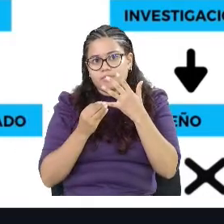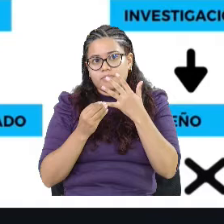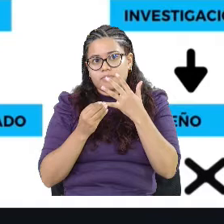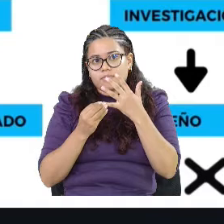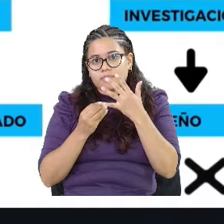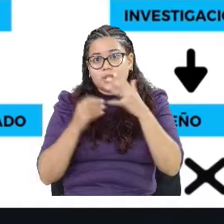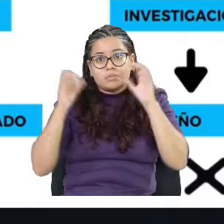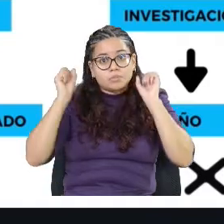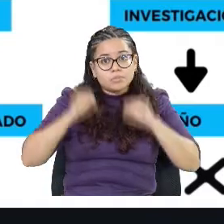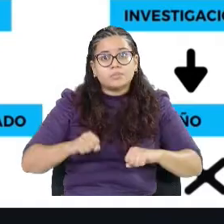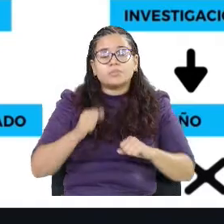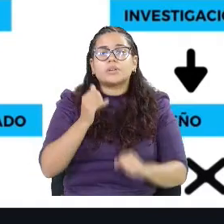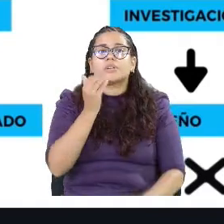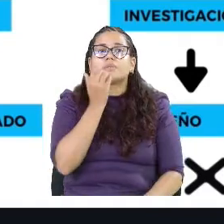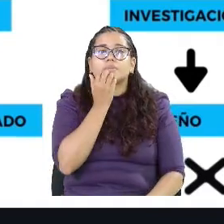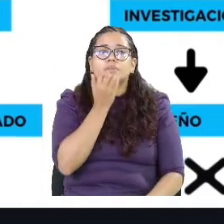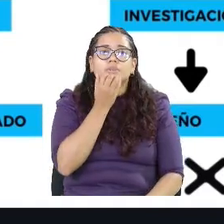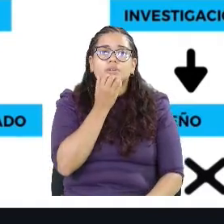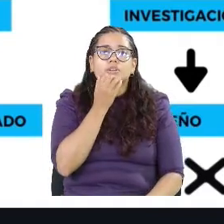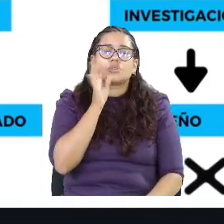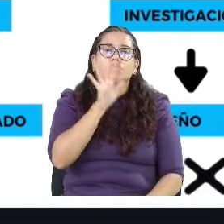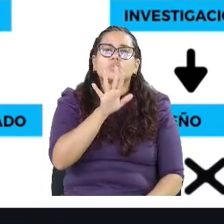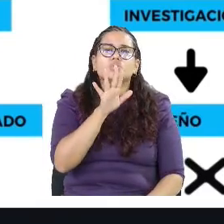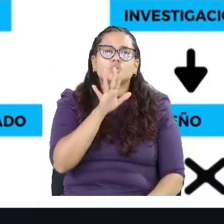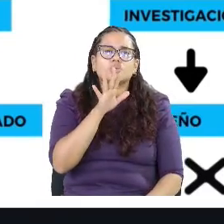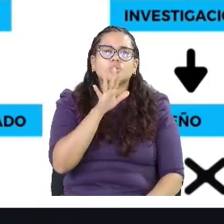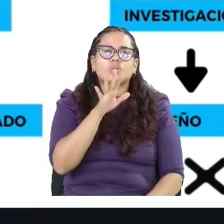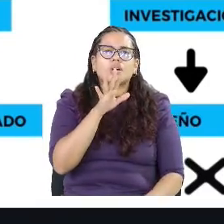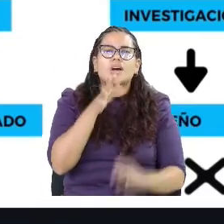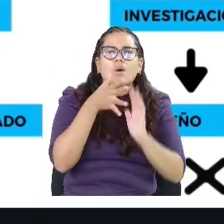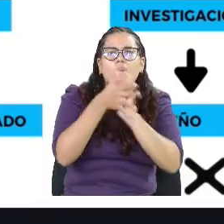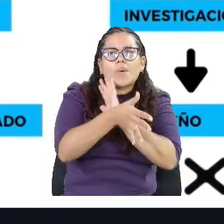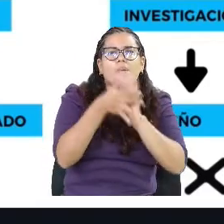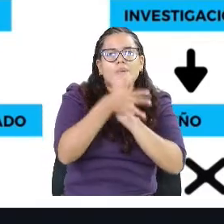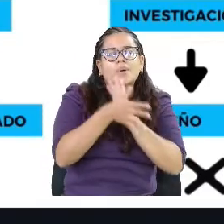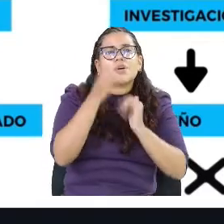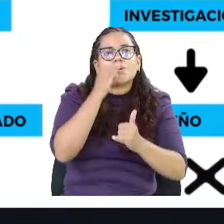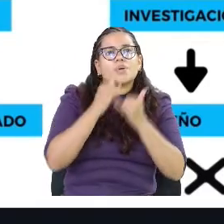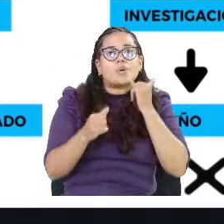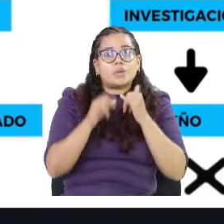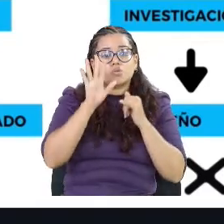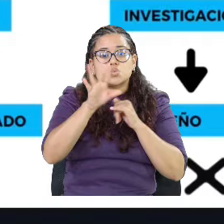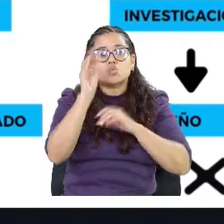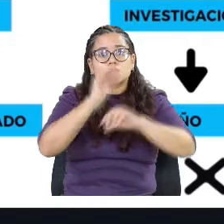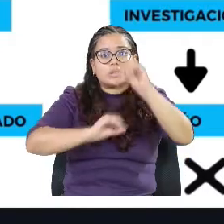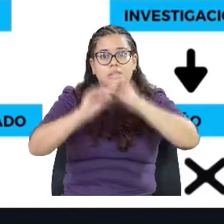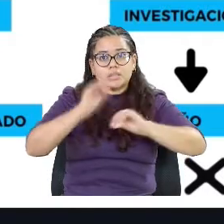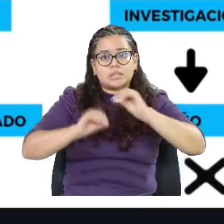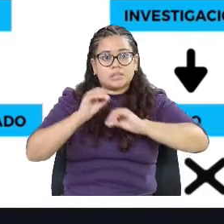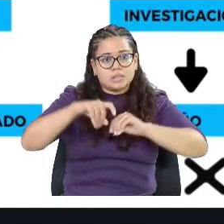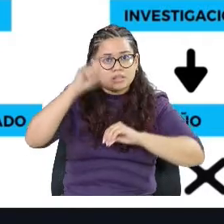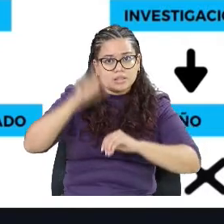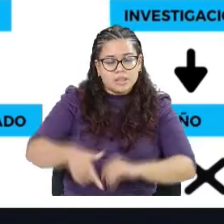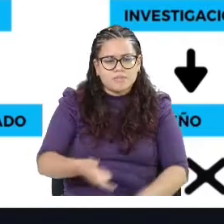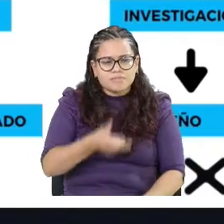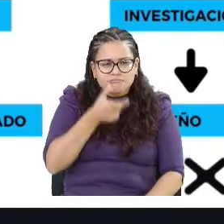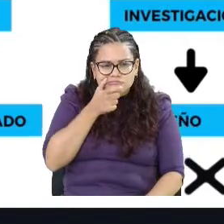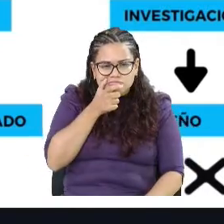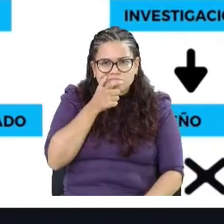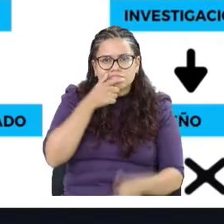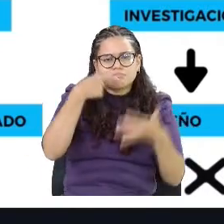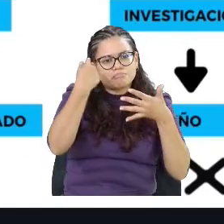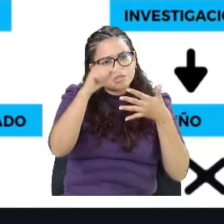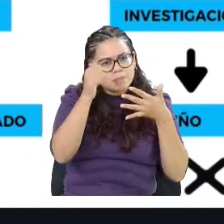ya las afirmaciones finales de que vemos si ese diseño debe ser revisado